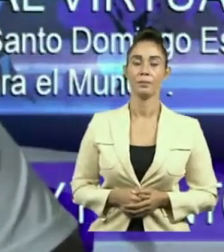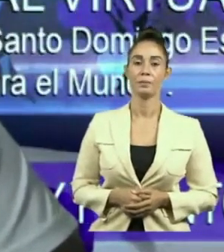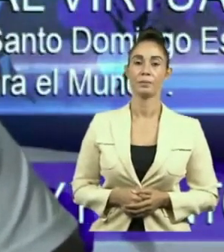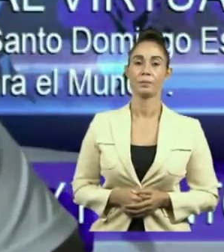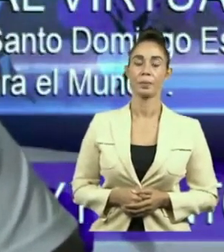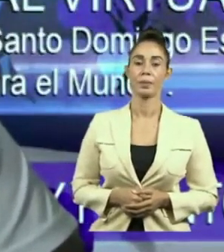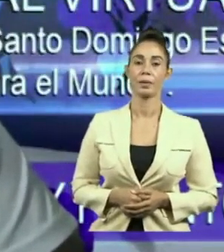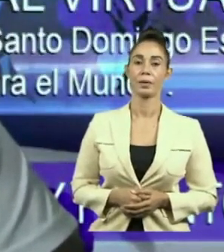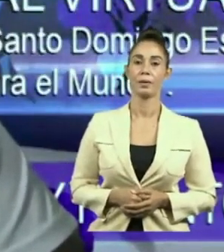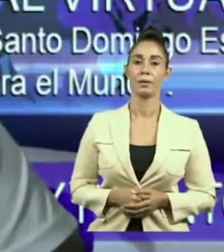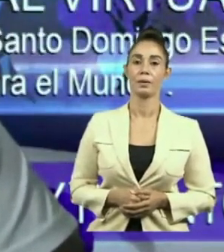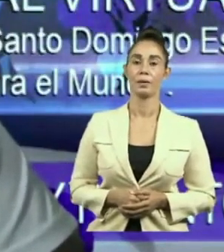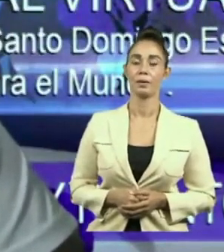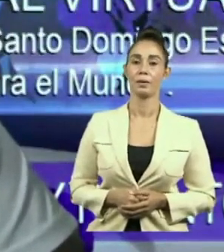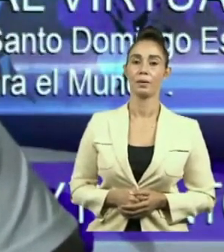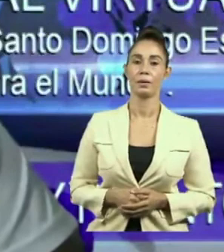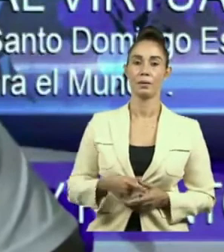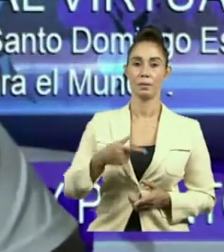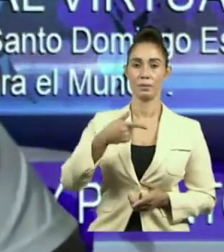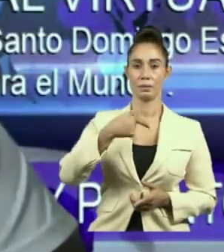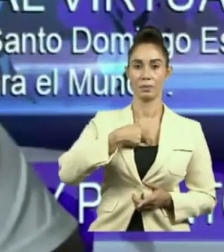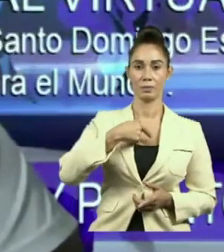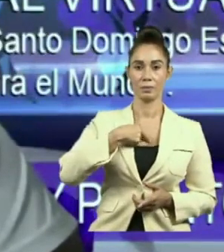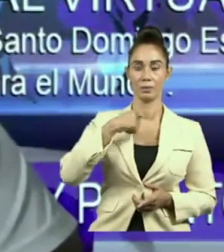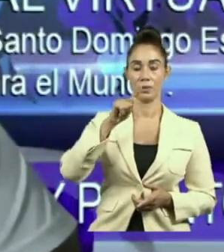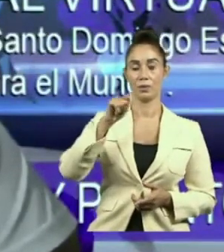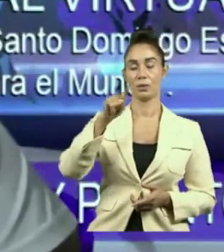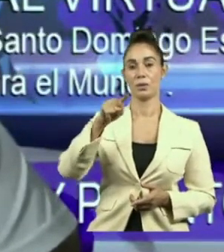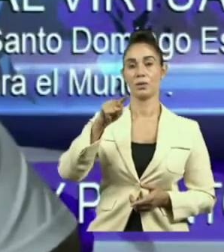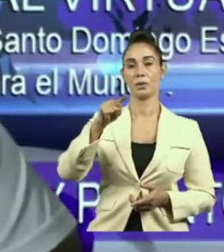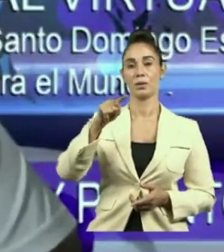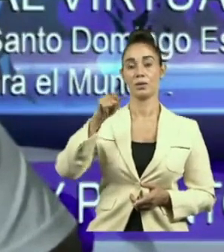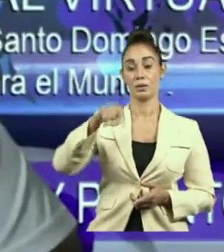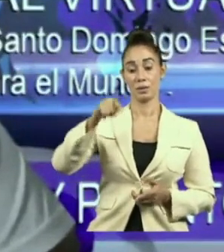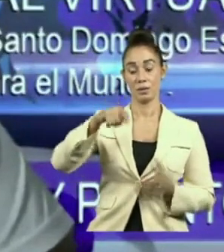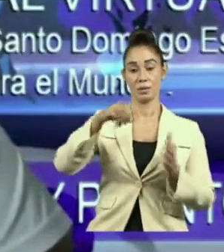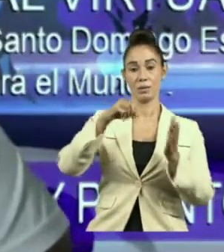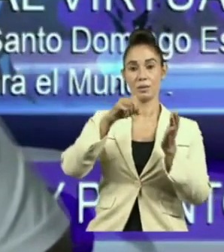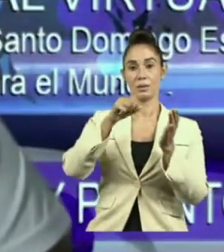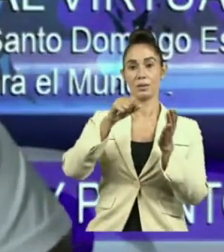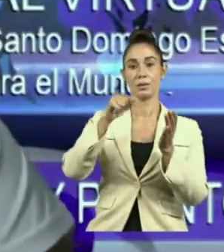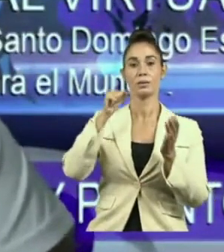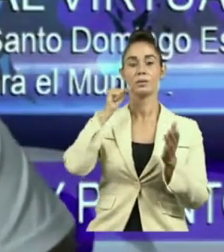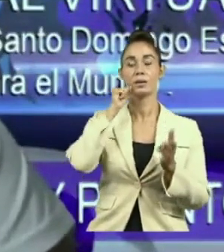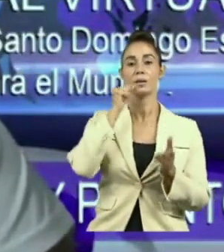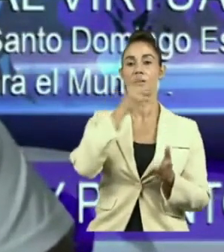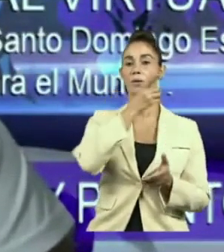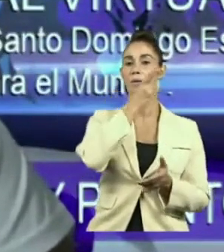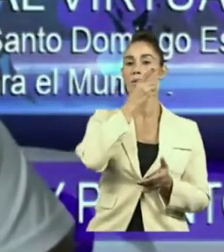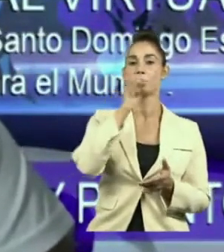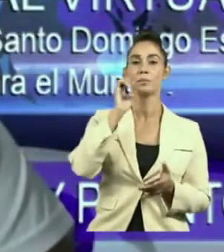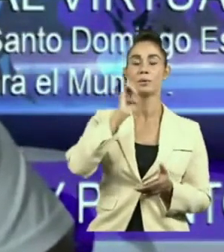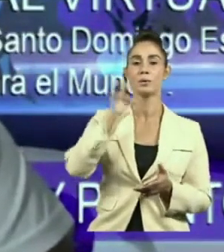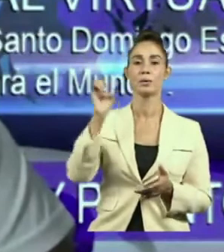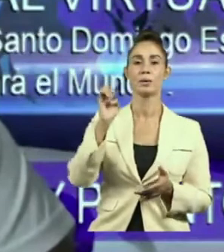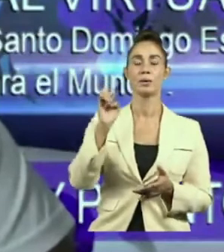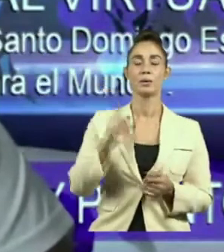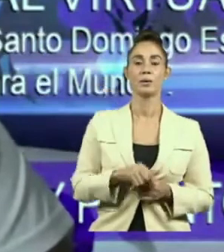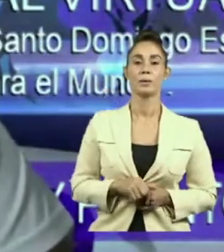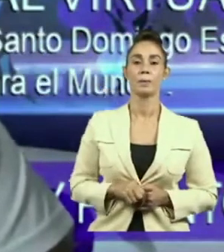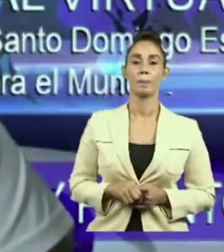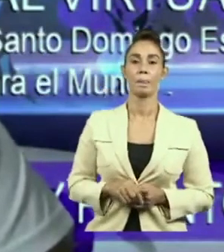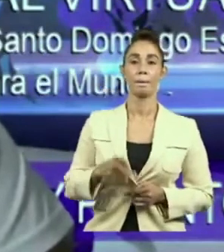de tv dominicana ario noticias y noticias http de este santo domingo este según los números que ustedes han dado